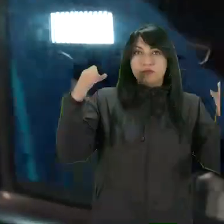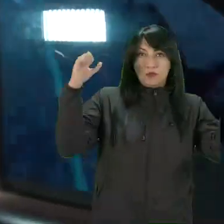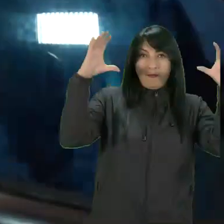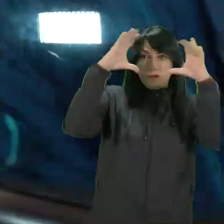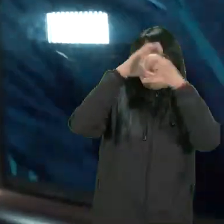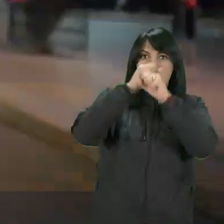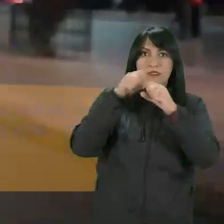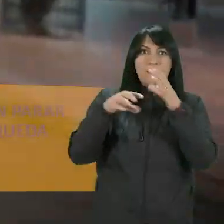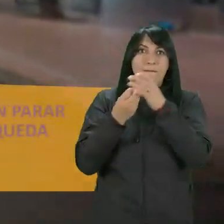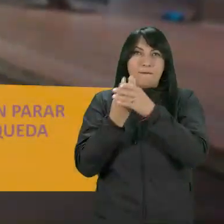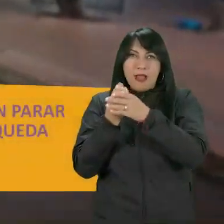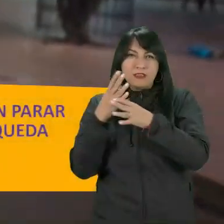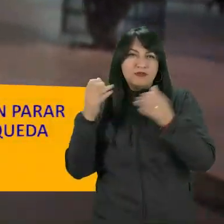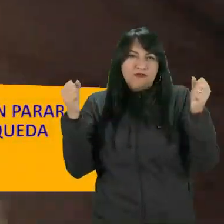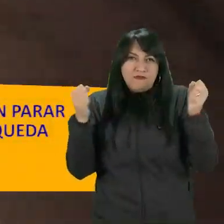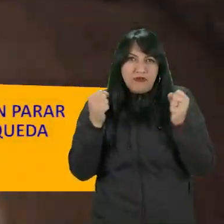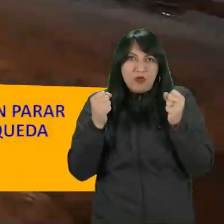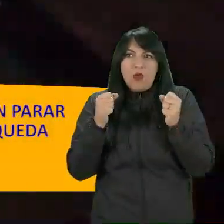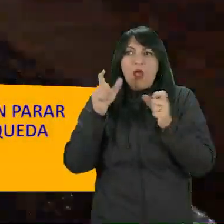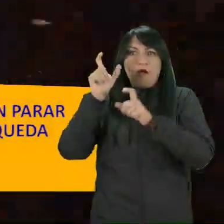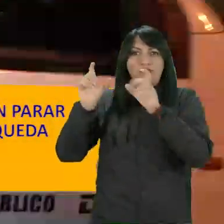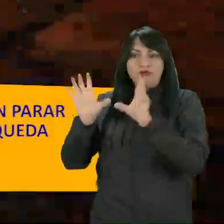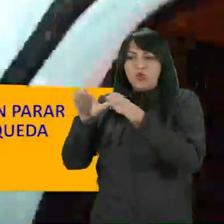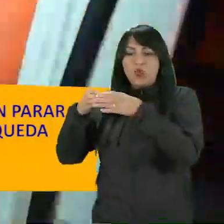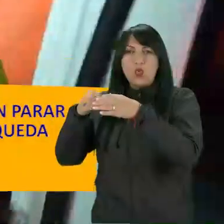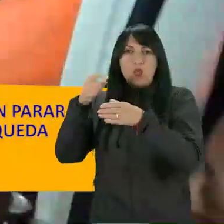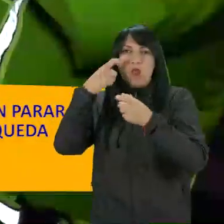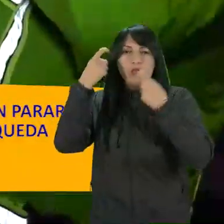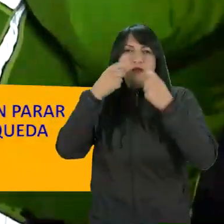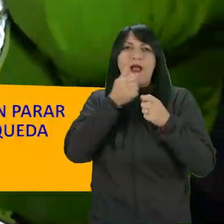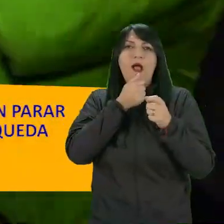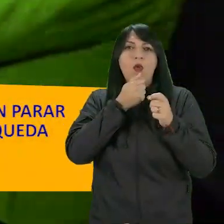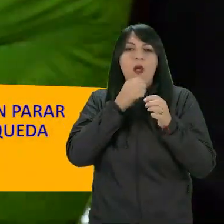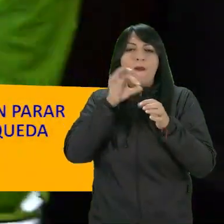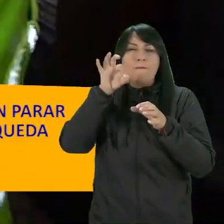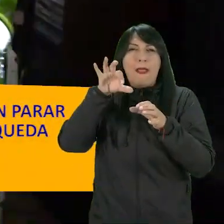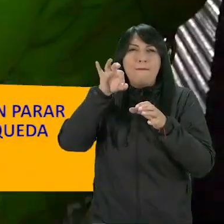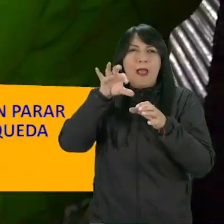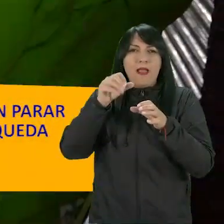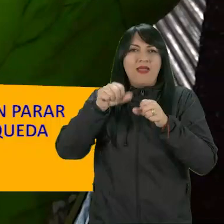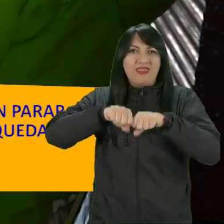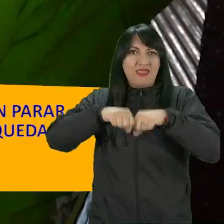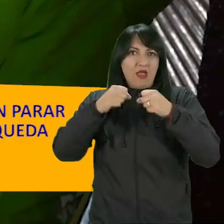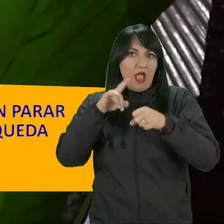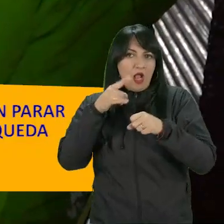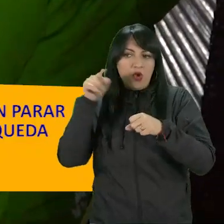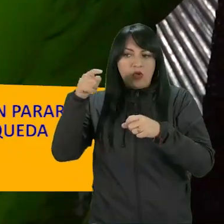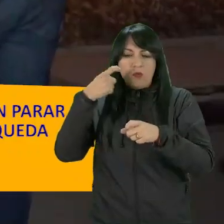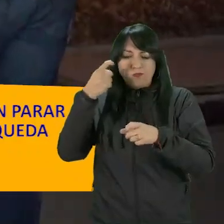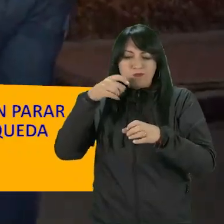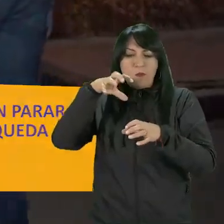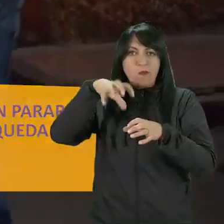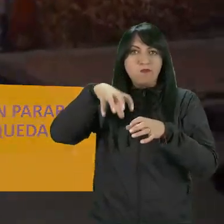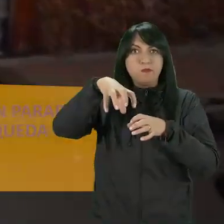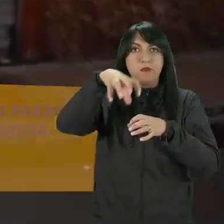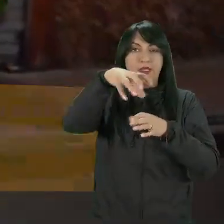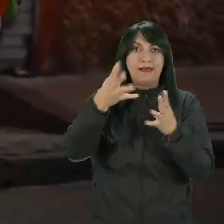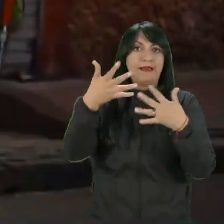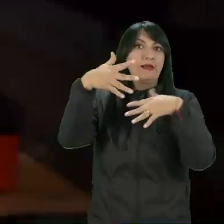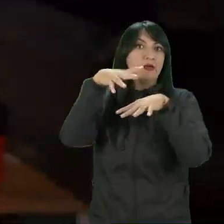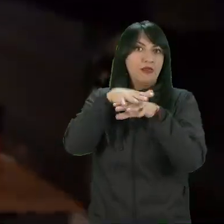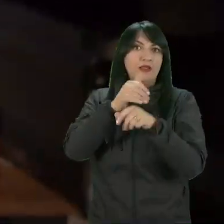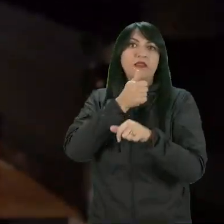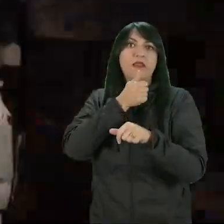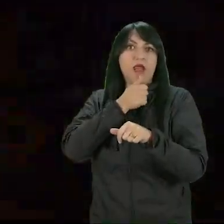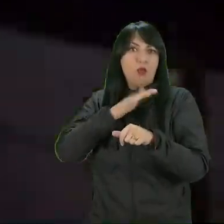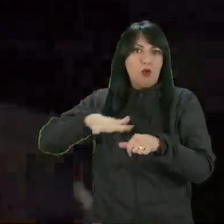mientras la ciudad duele y cuando el frío y el silencio envuelven a pasto esta brigada nocturna de búsqueda de fugas de agua potable se encarga de tomar el pulso